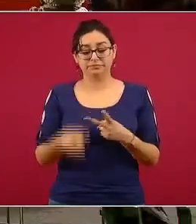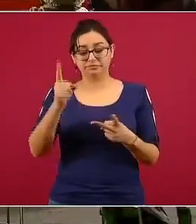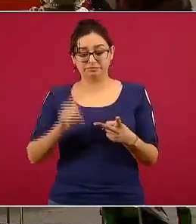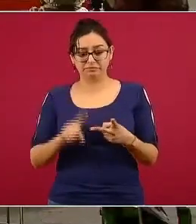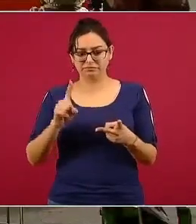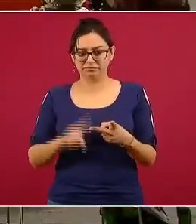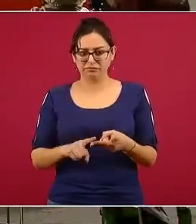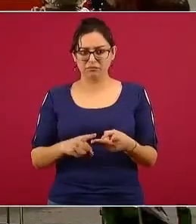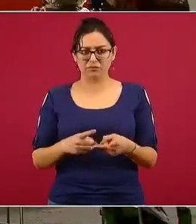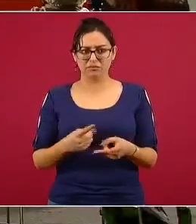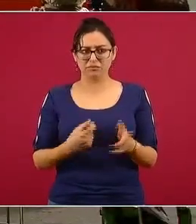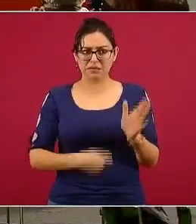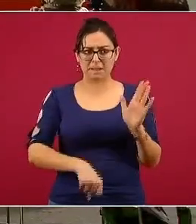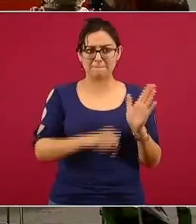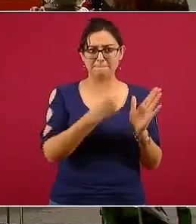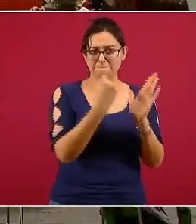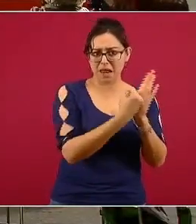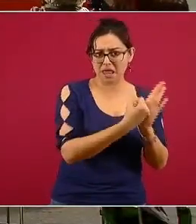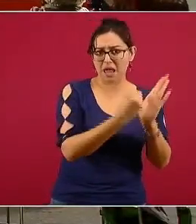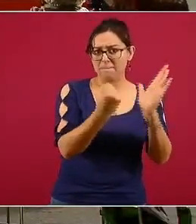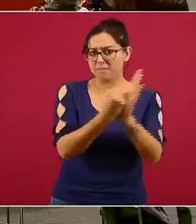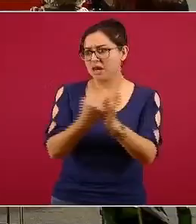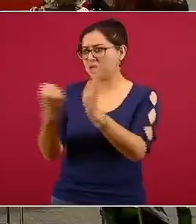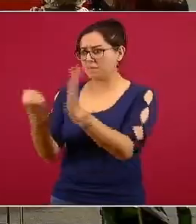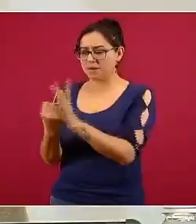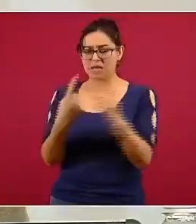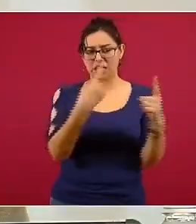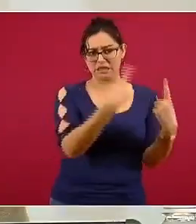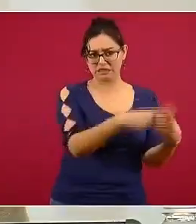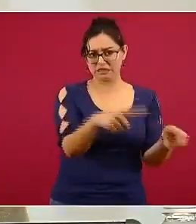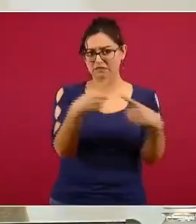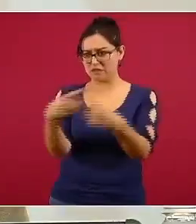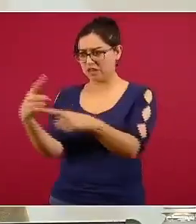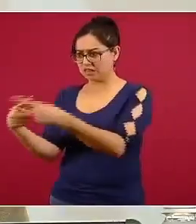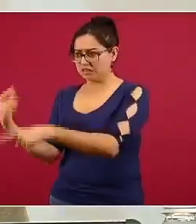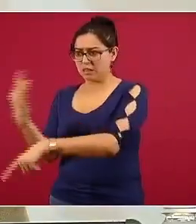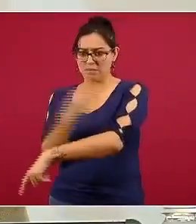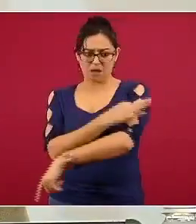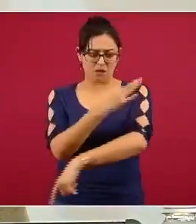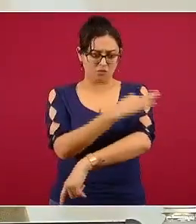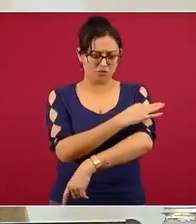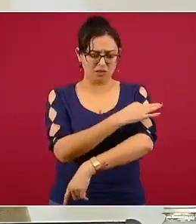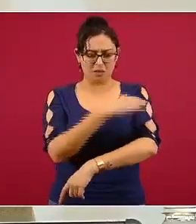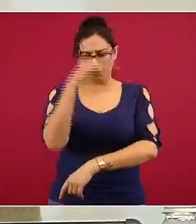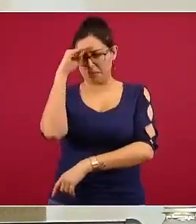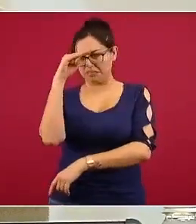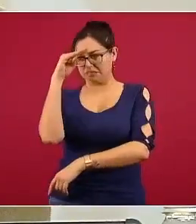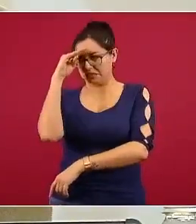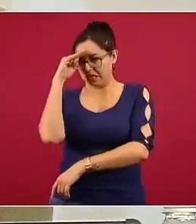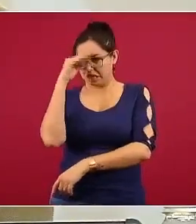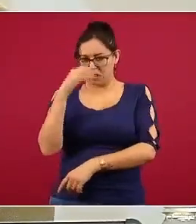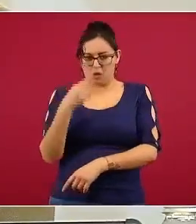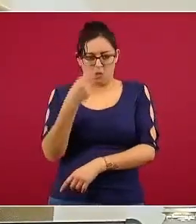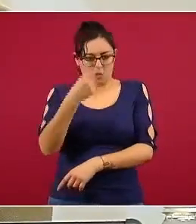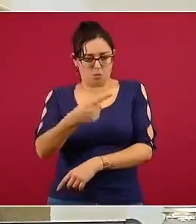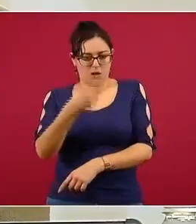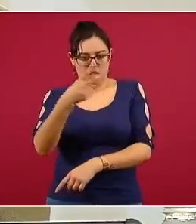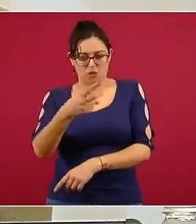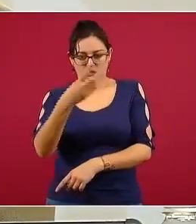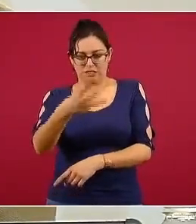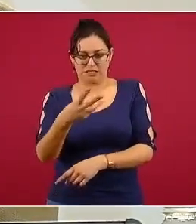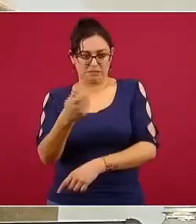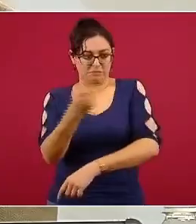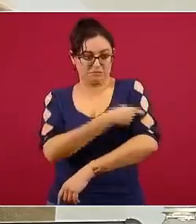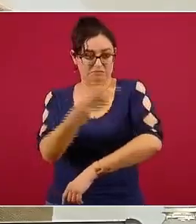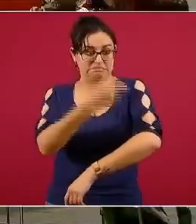general, sé que eso, y tampoco conozco el dato, sé que en algún momento se pensó de manera proactiva